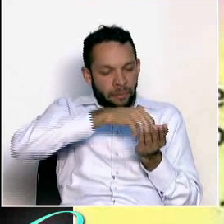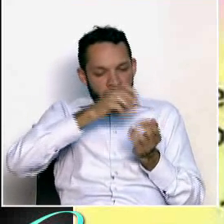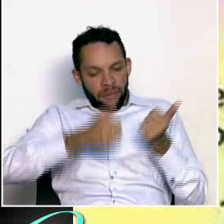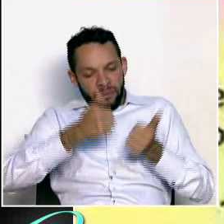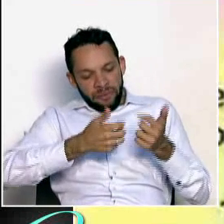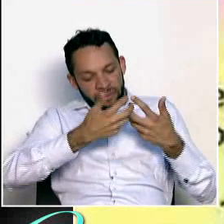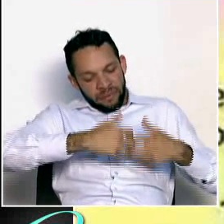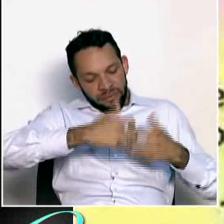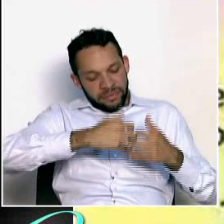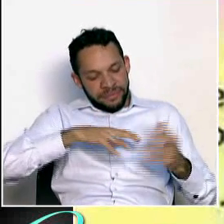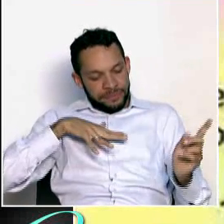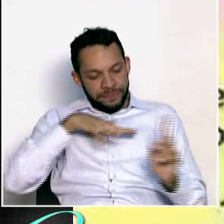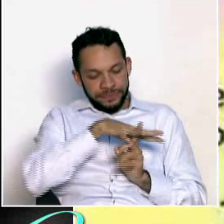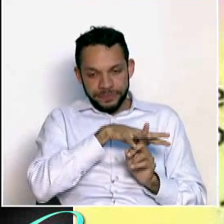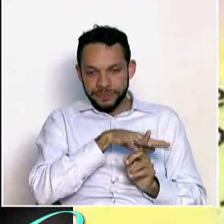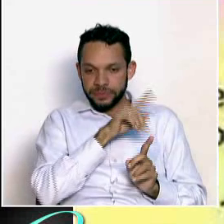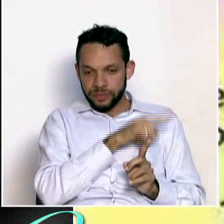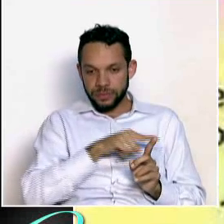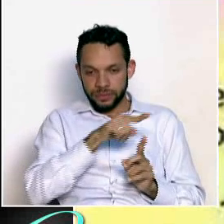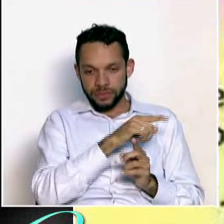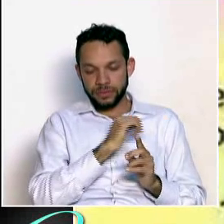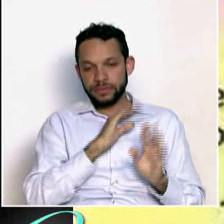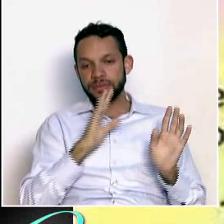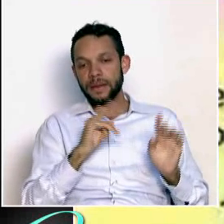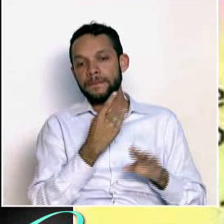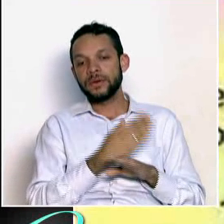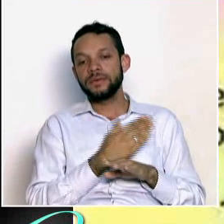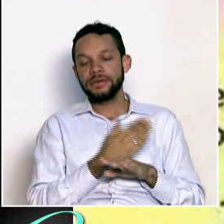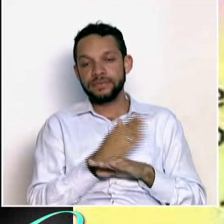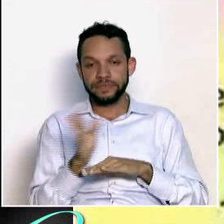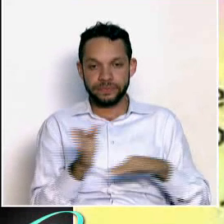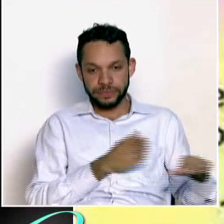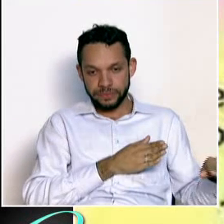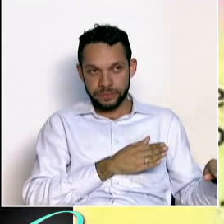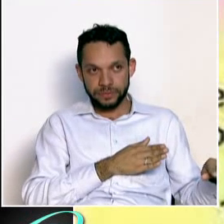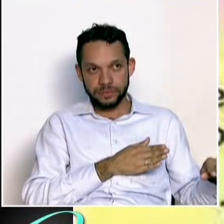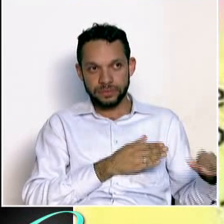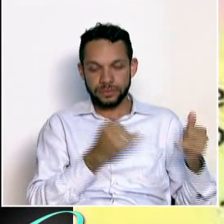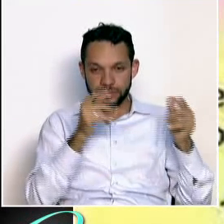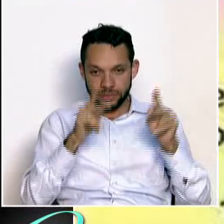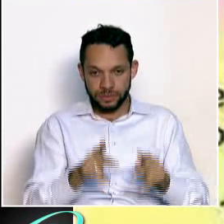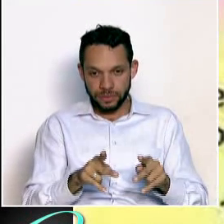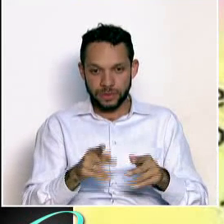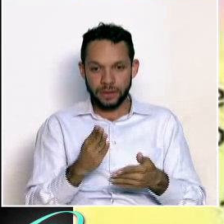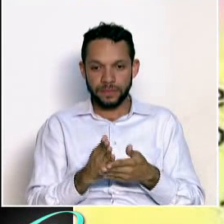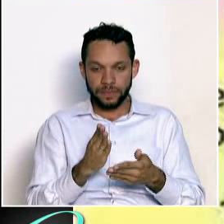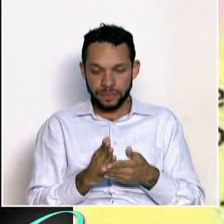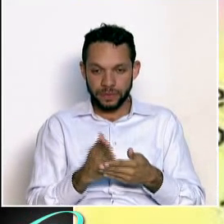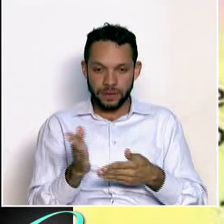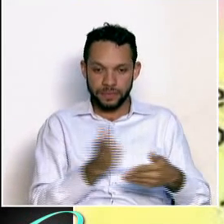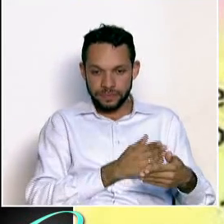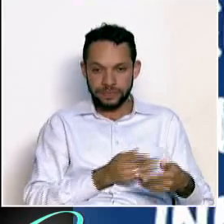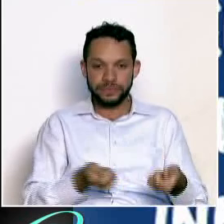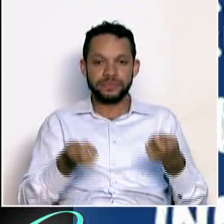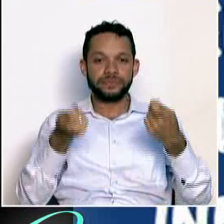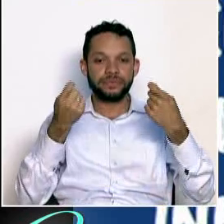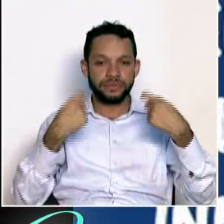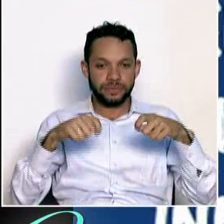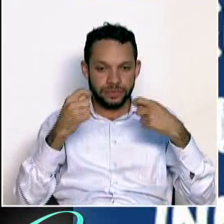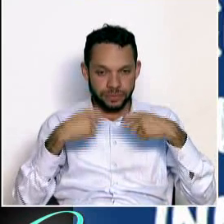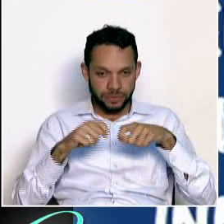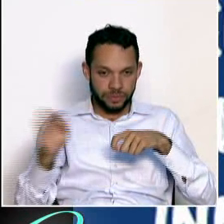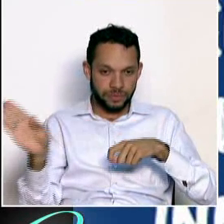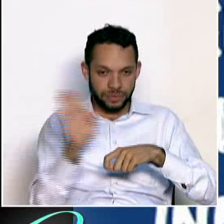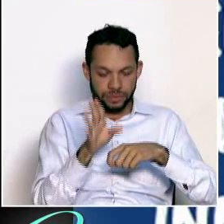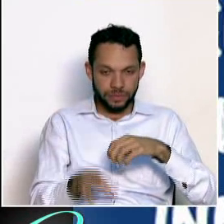causalidad un problema psicológico latente. Vamos a adelantar esta fracción de corte comerciales porque vamos a entrar en